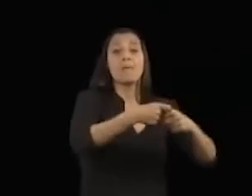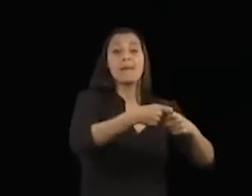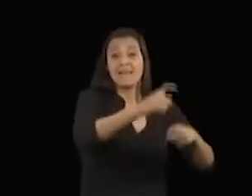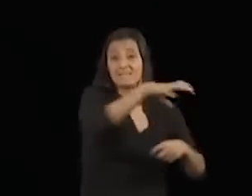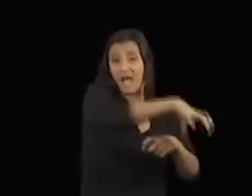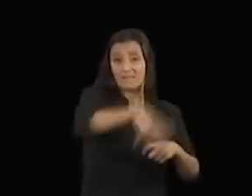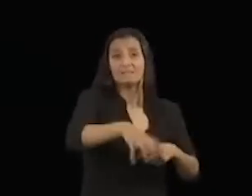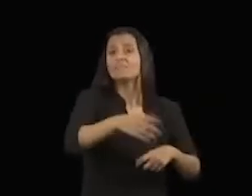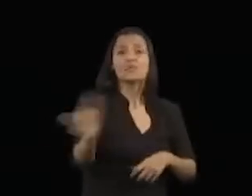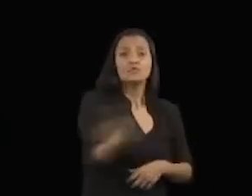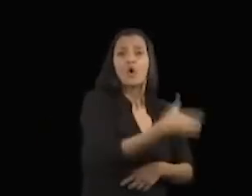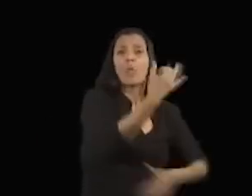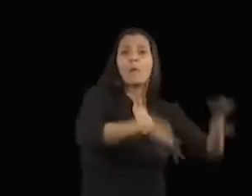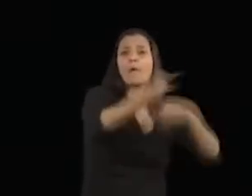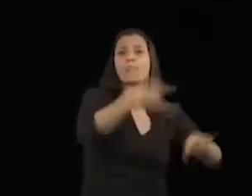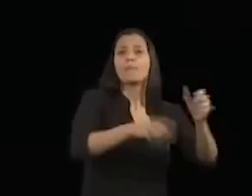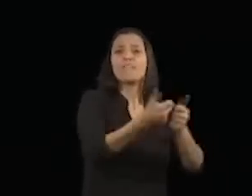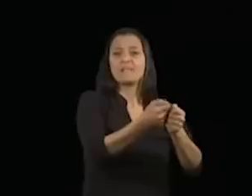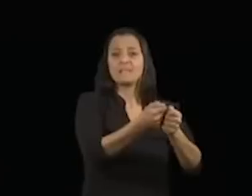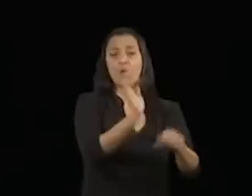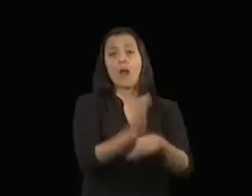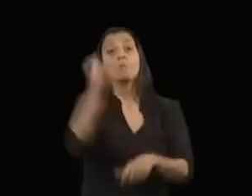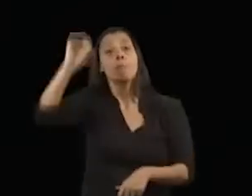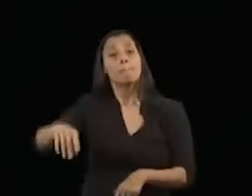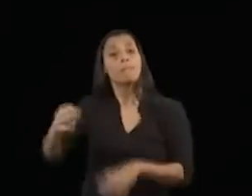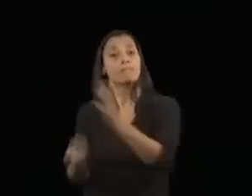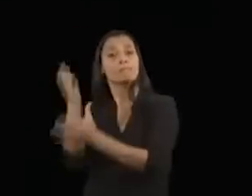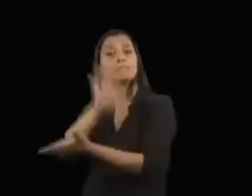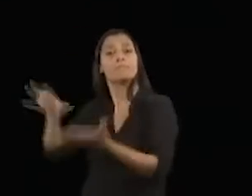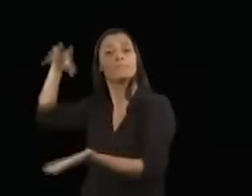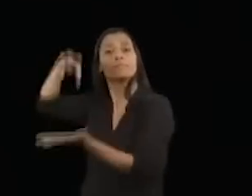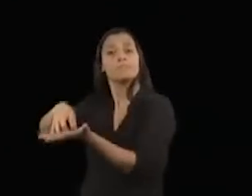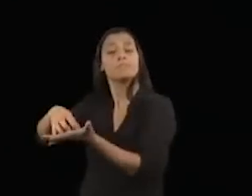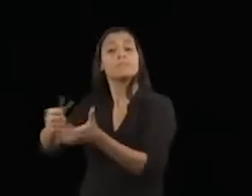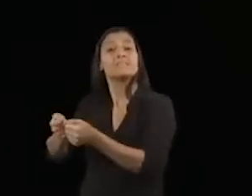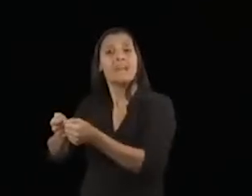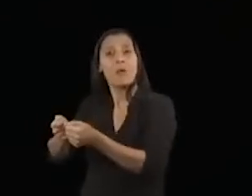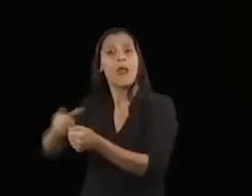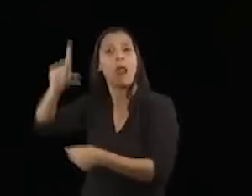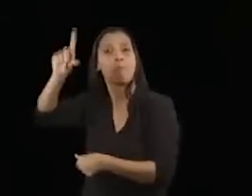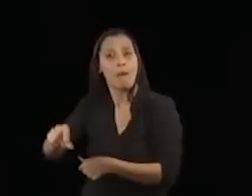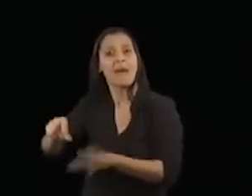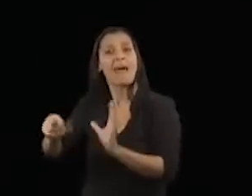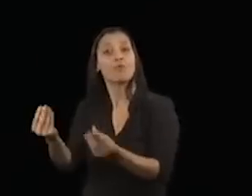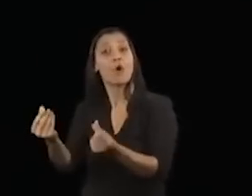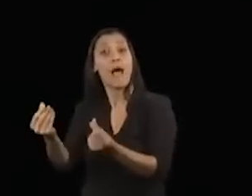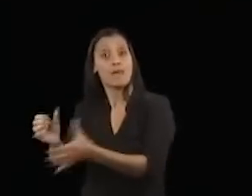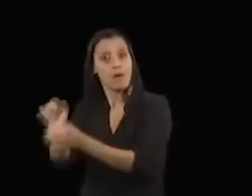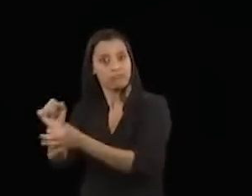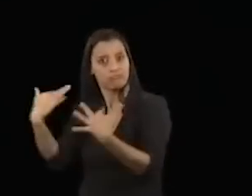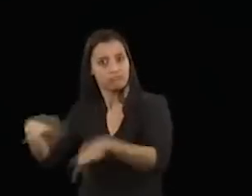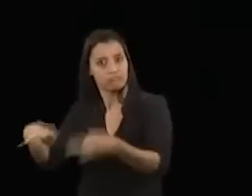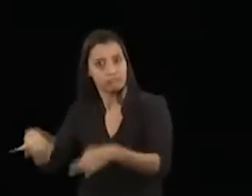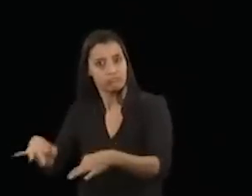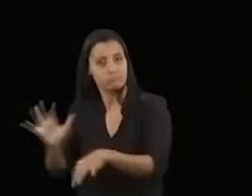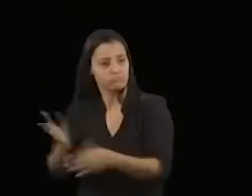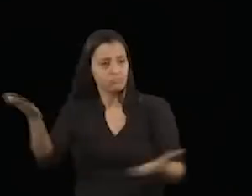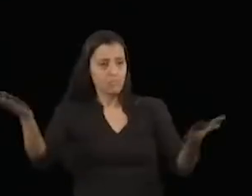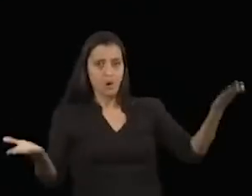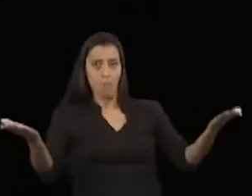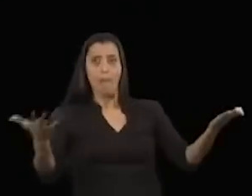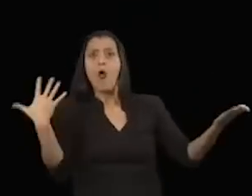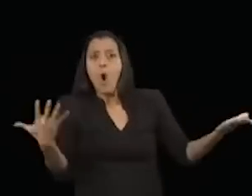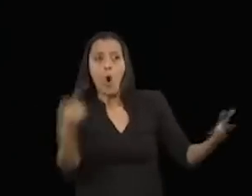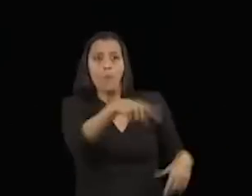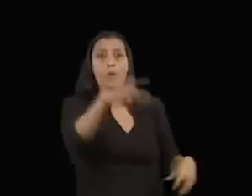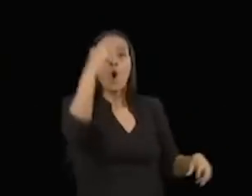celulares. Y aparece una y me genera un celular de menor precio y de mejor calidad. Obviamente que las 9